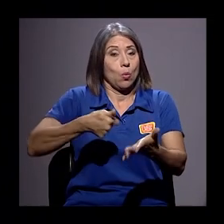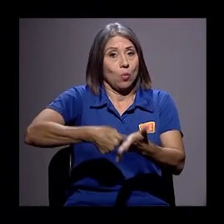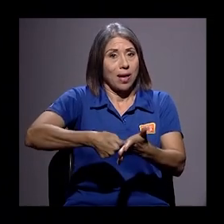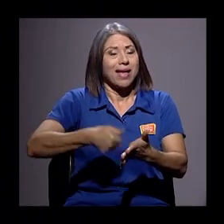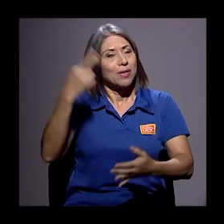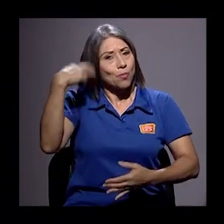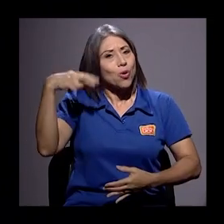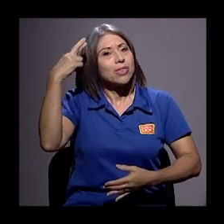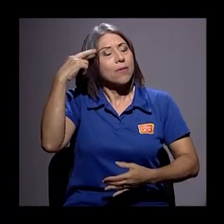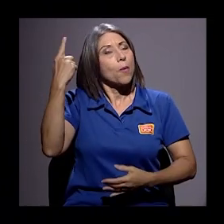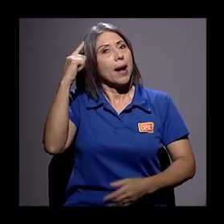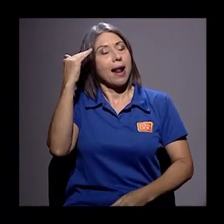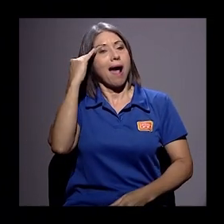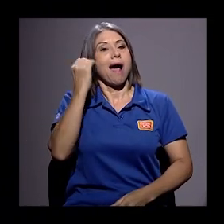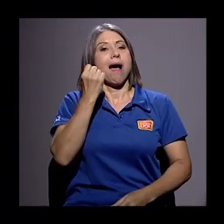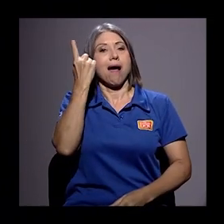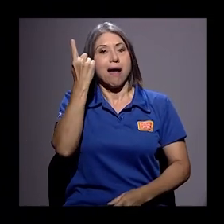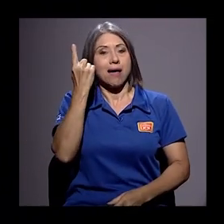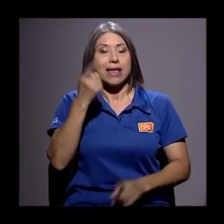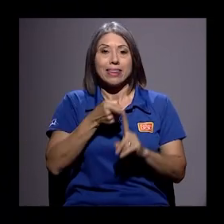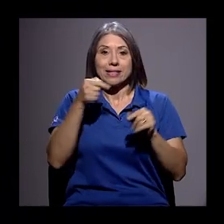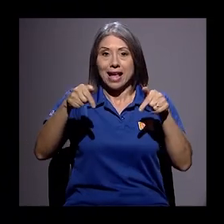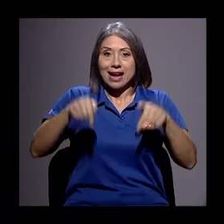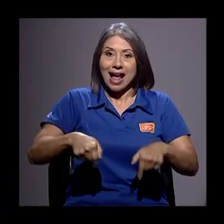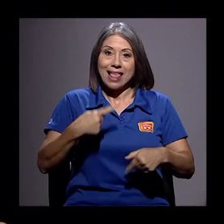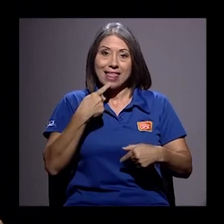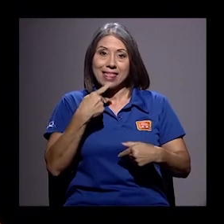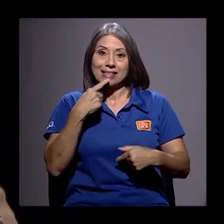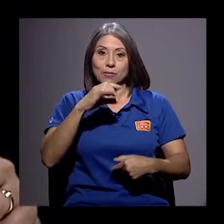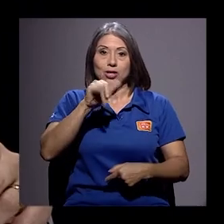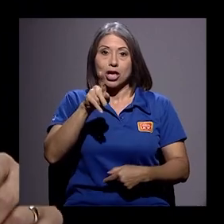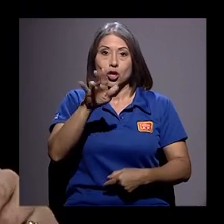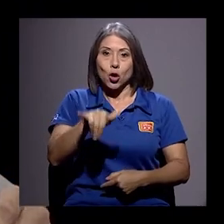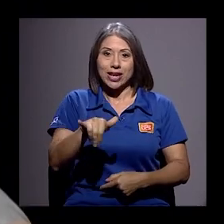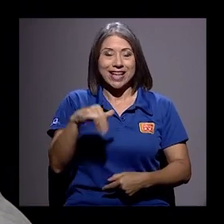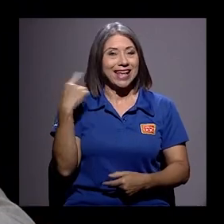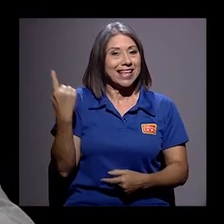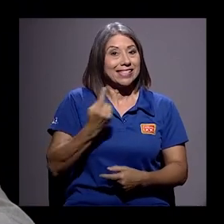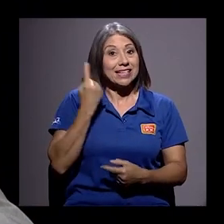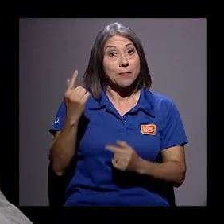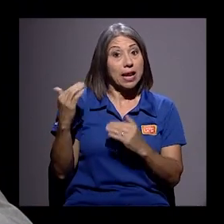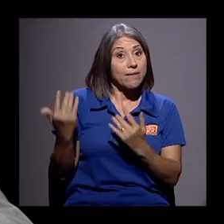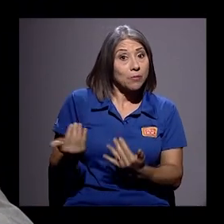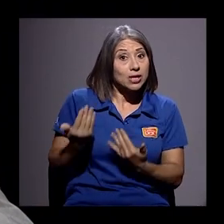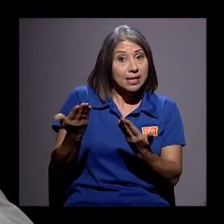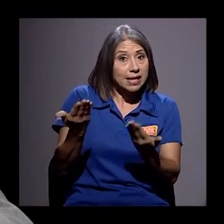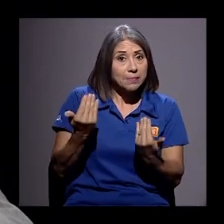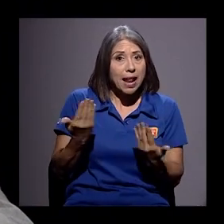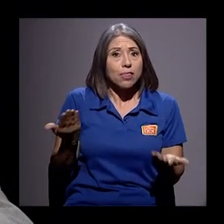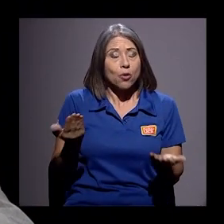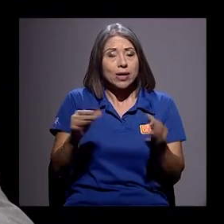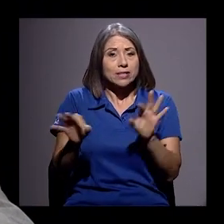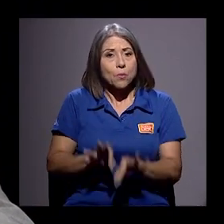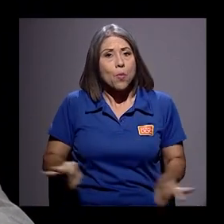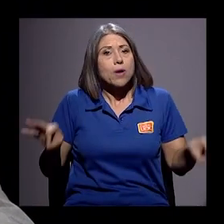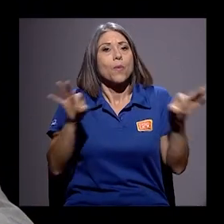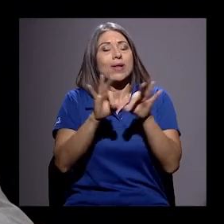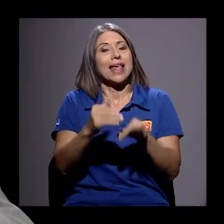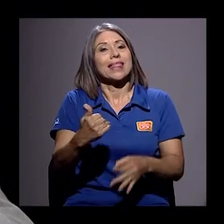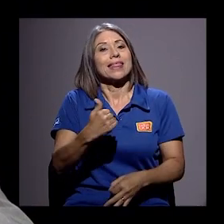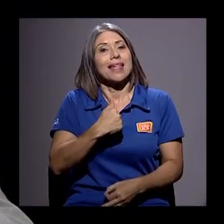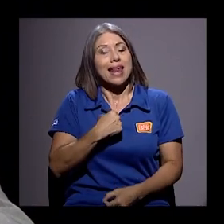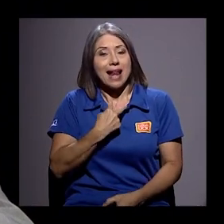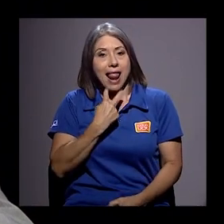de referencia y bueno desde acá le decimos a don johnny que siempre le vamos a estar esperando es muy importante tener la voz